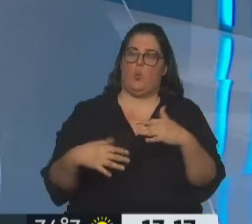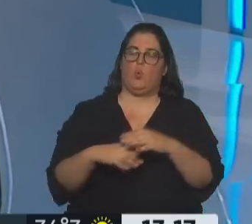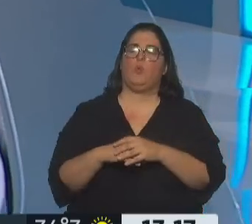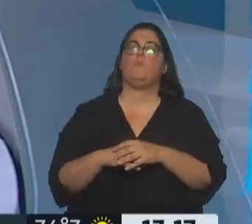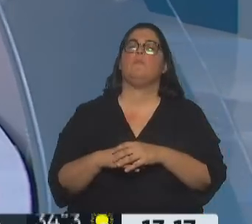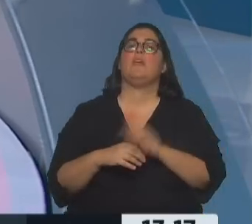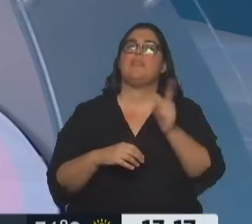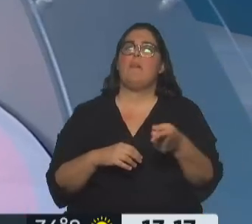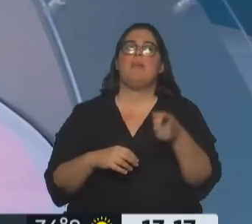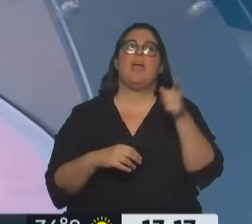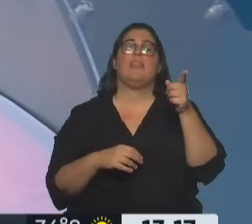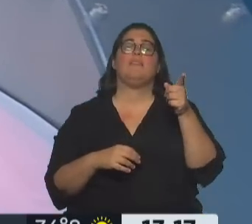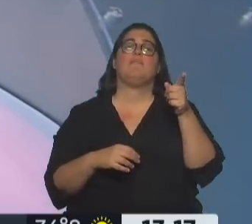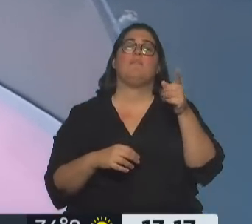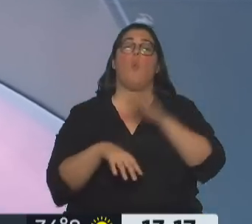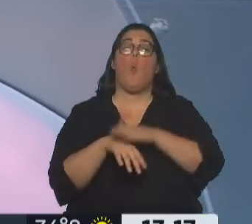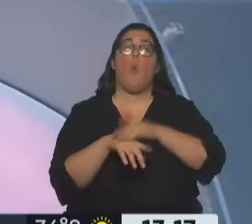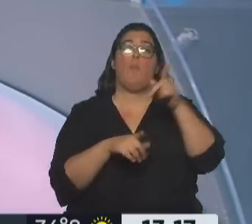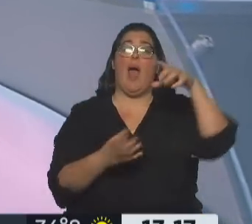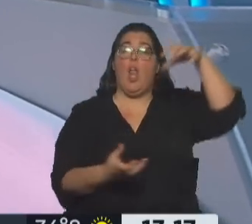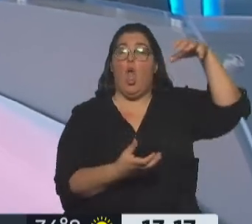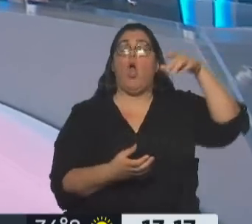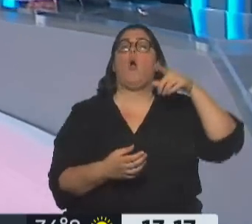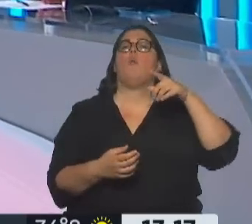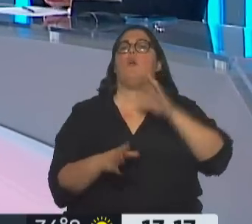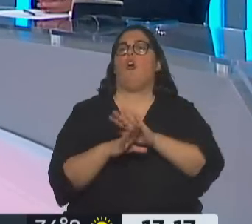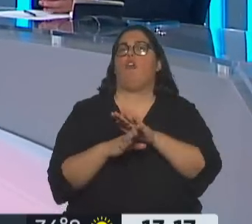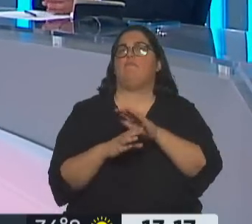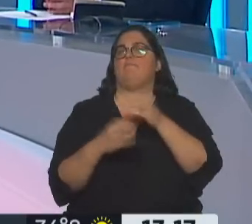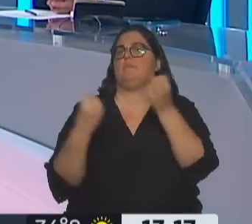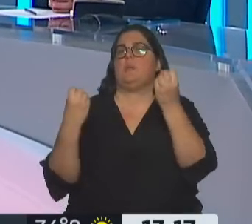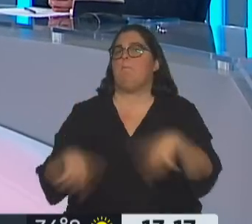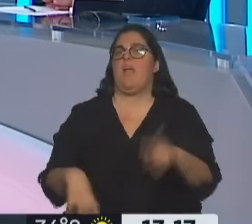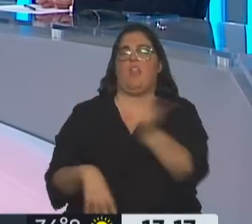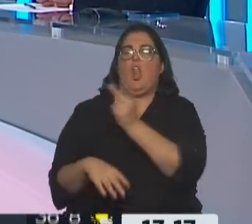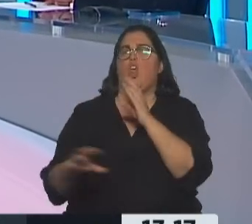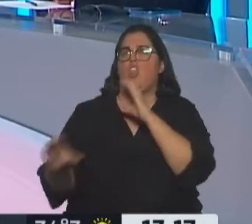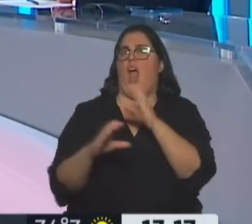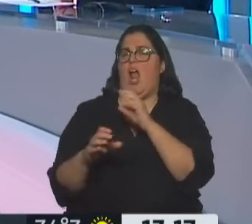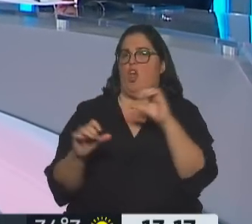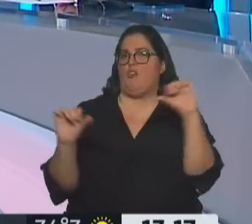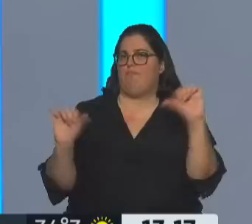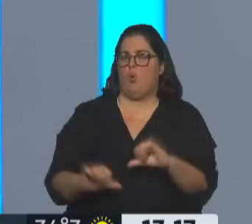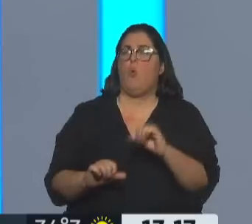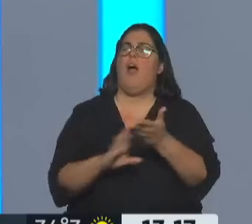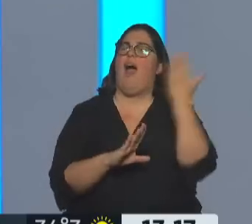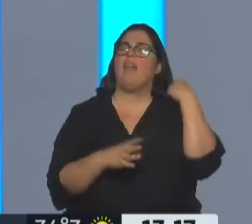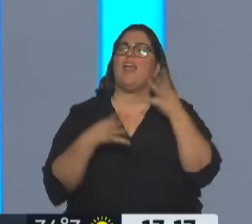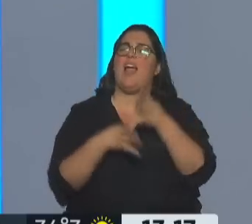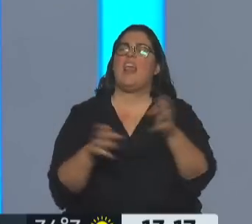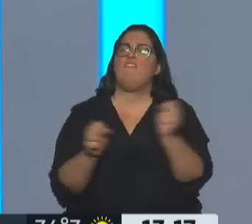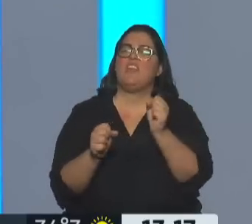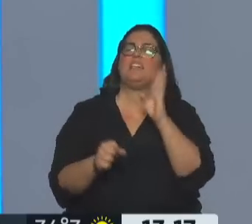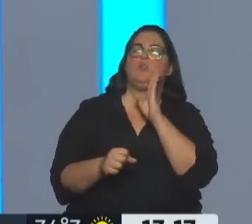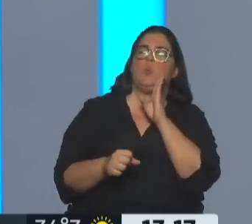pierde la posibilidad de que las dos potencias tengan mayor diálogo, ¿no? Lo cual me parece que inclusive en los peores momentos de la Guerra Fría entre la Unión Soviética y Estados